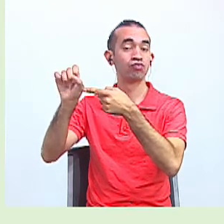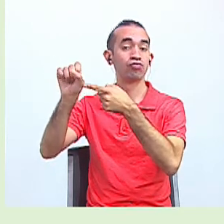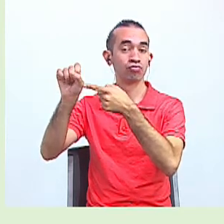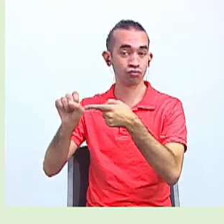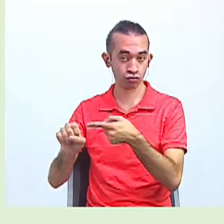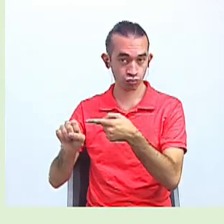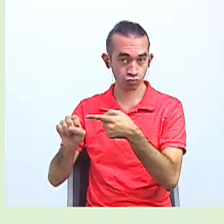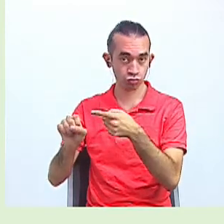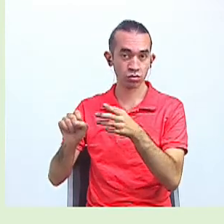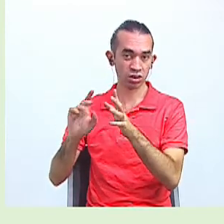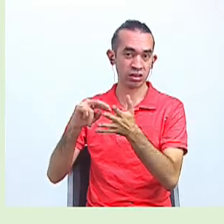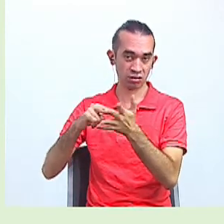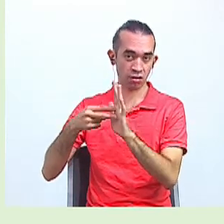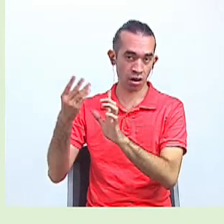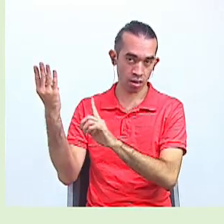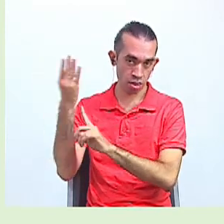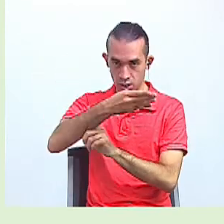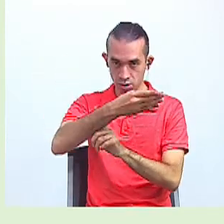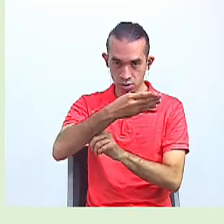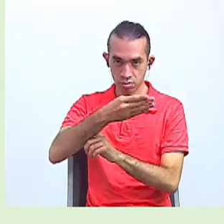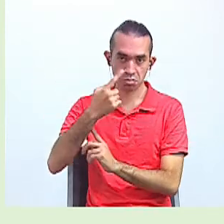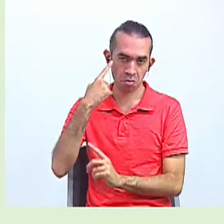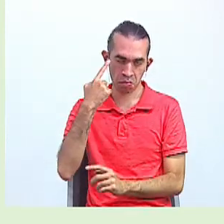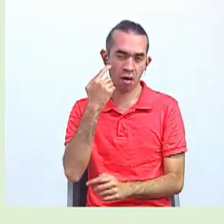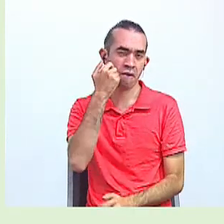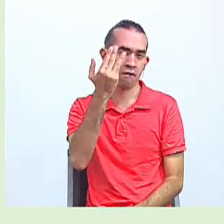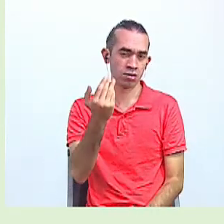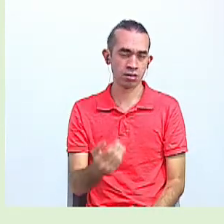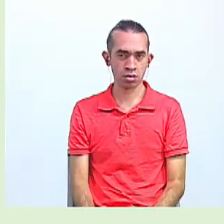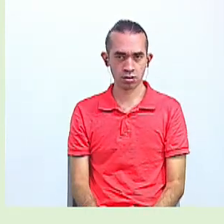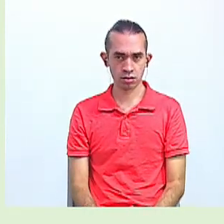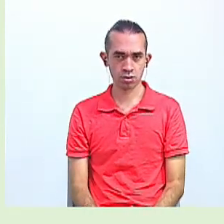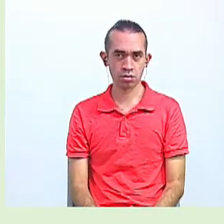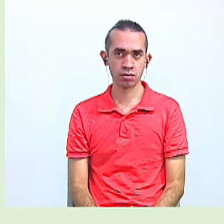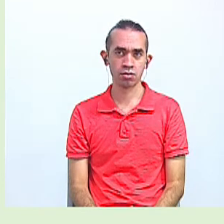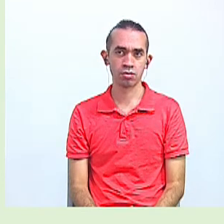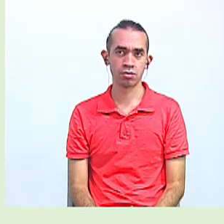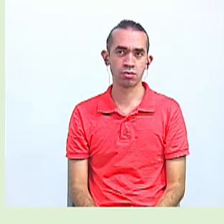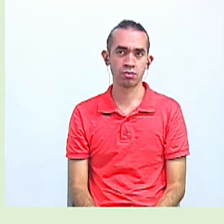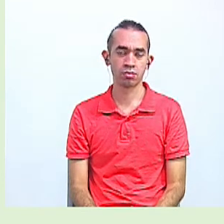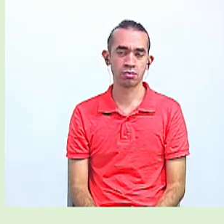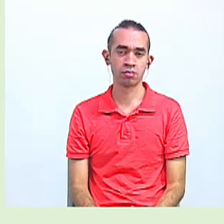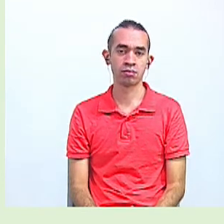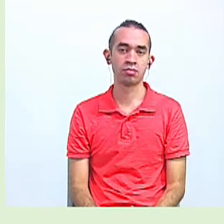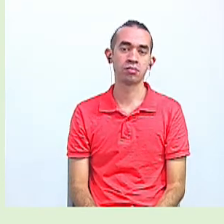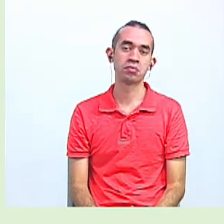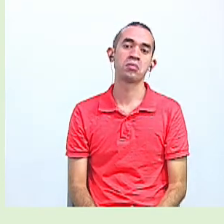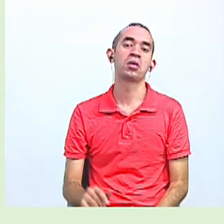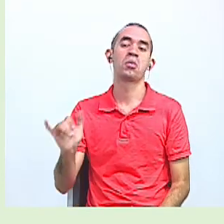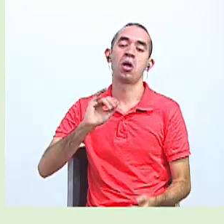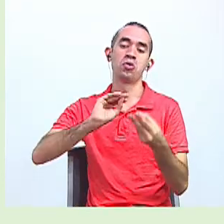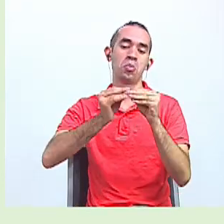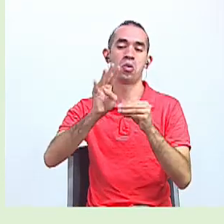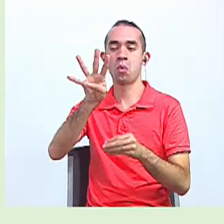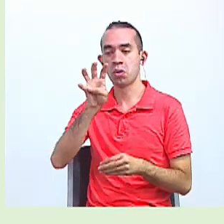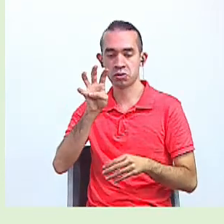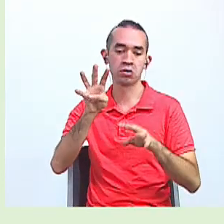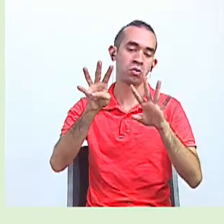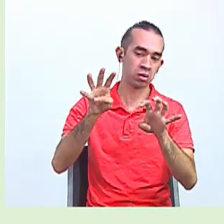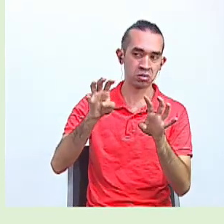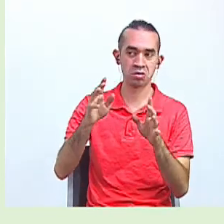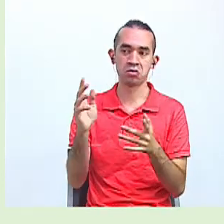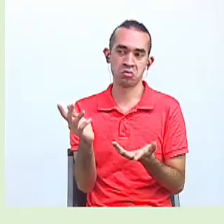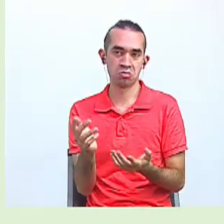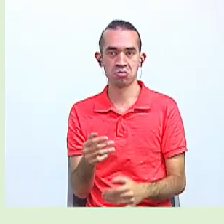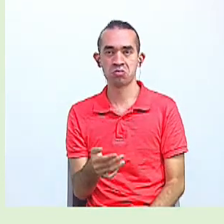desplazamiento es una cantidad vectorial. ¿Ven qué fácil? Muy bien, en este caso coincide la magnitud de la distancia y el desplazamiento porque fue